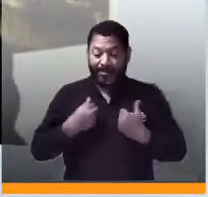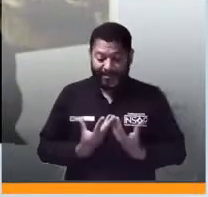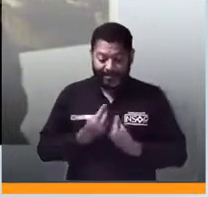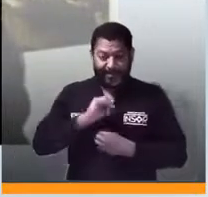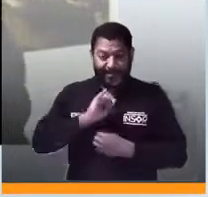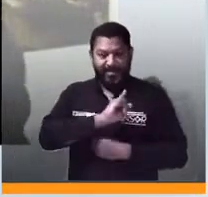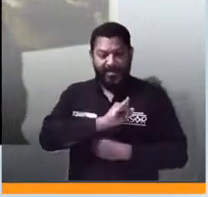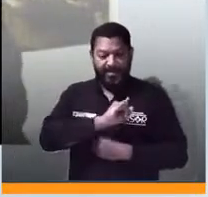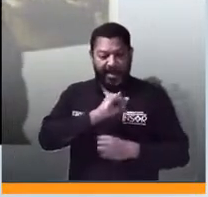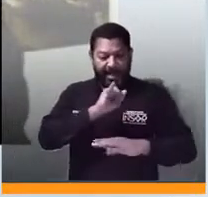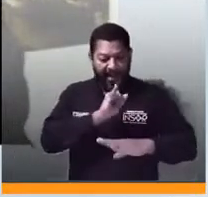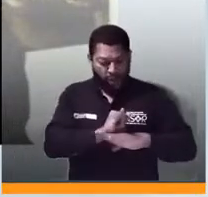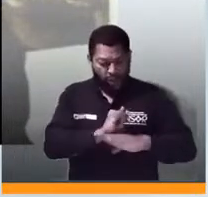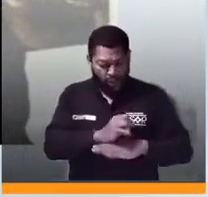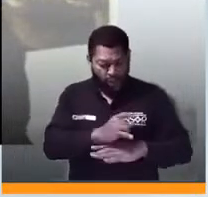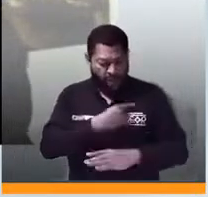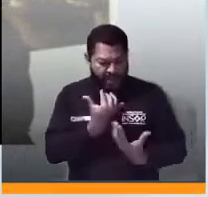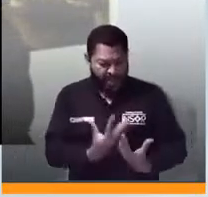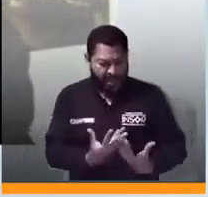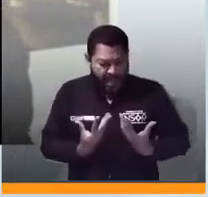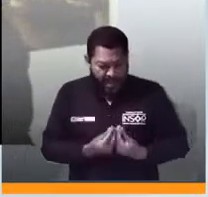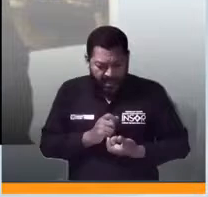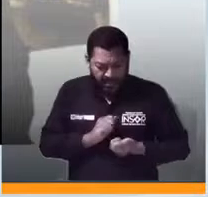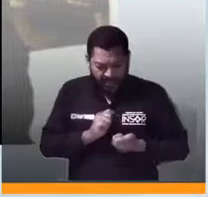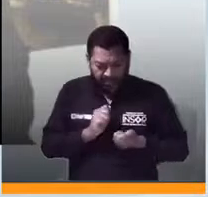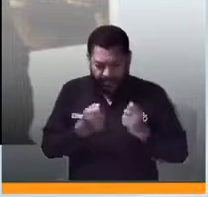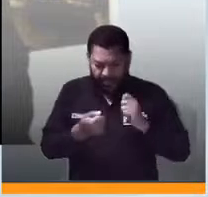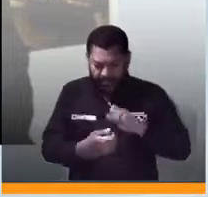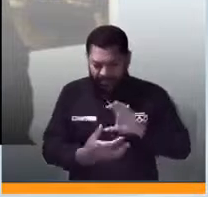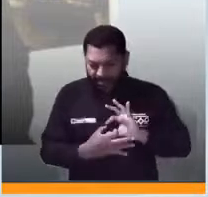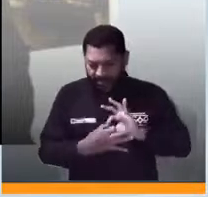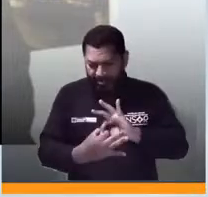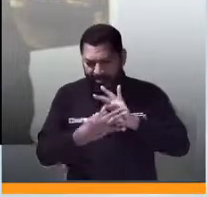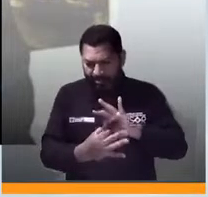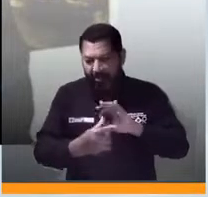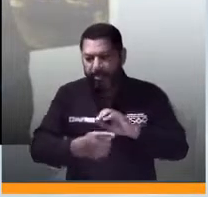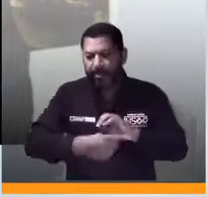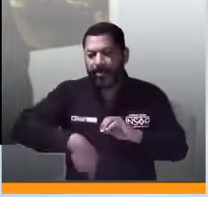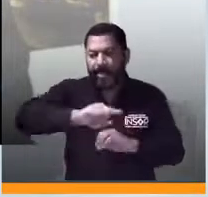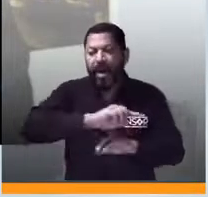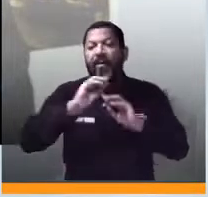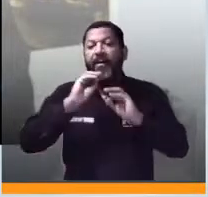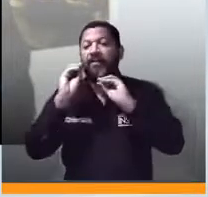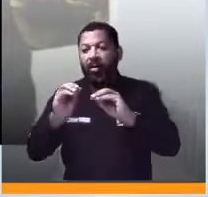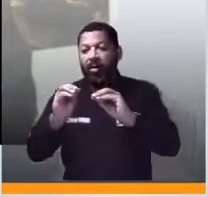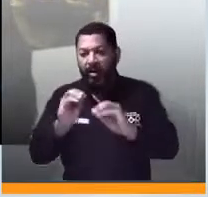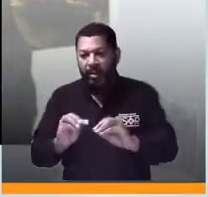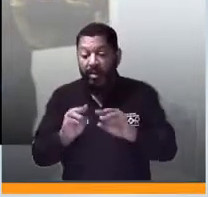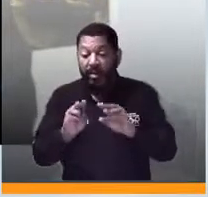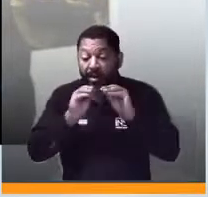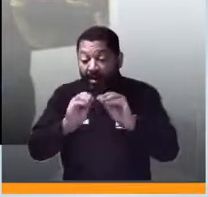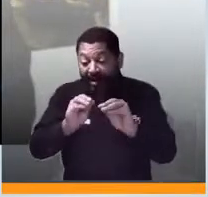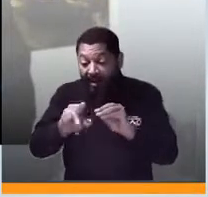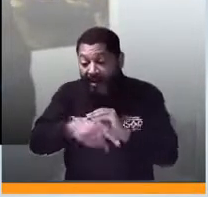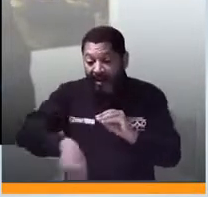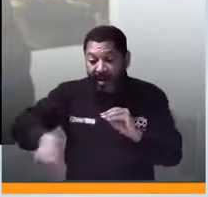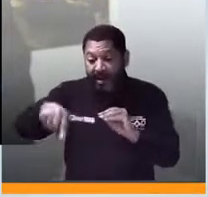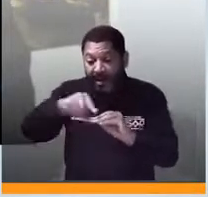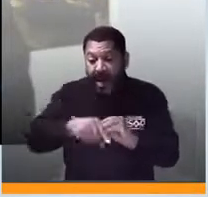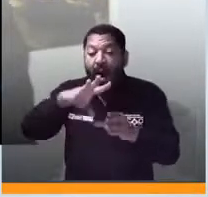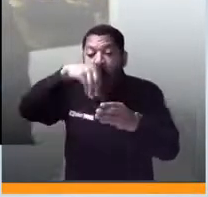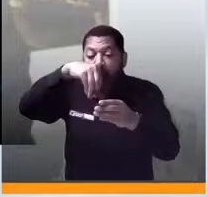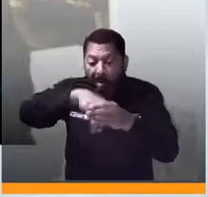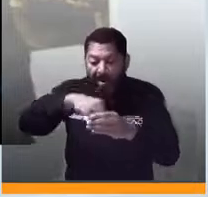institución universitaria trabajamos el tema de formación articulado y el tema de formación involucra de manera sinérgica